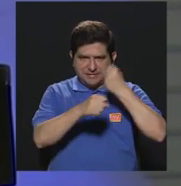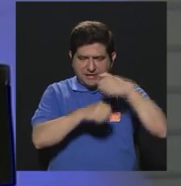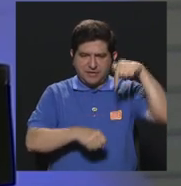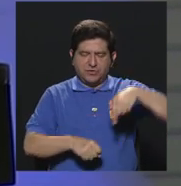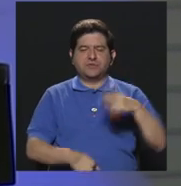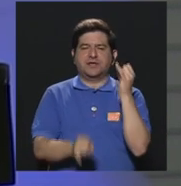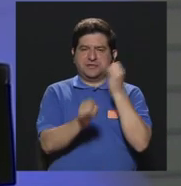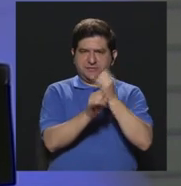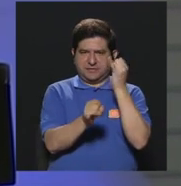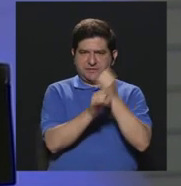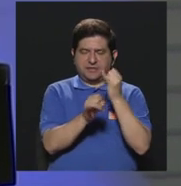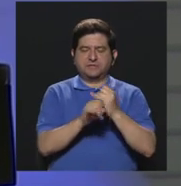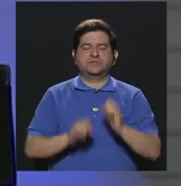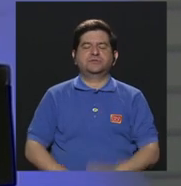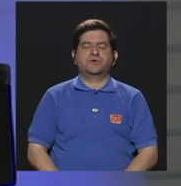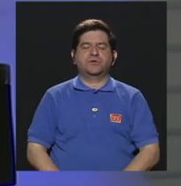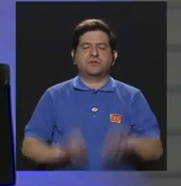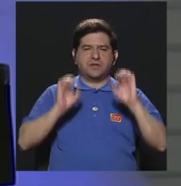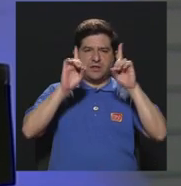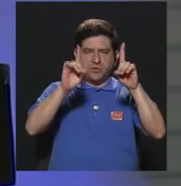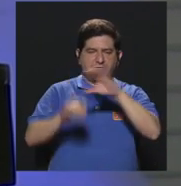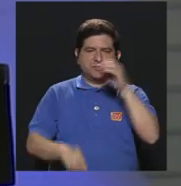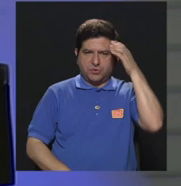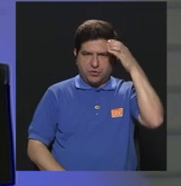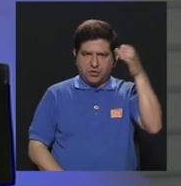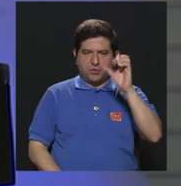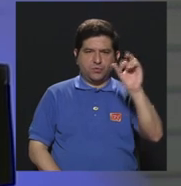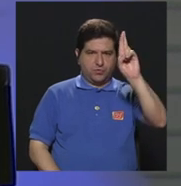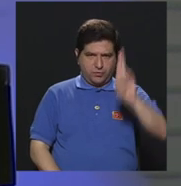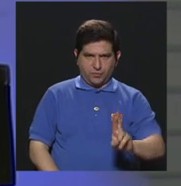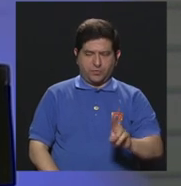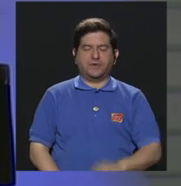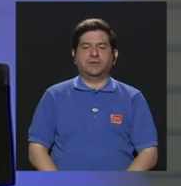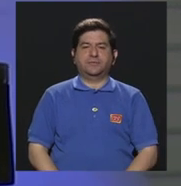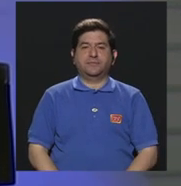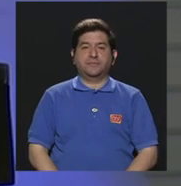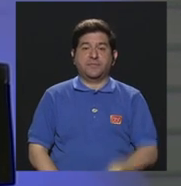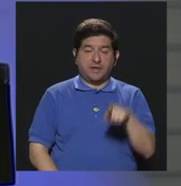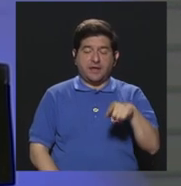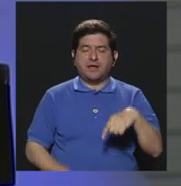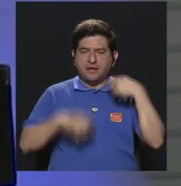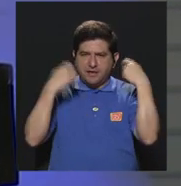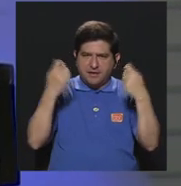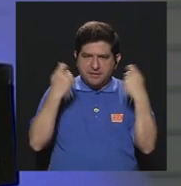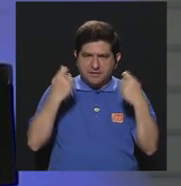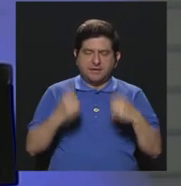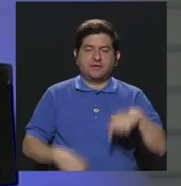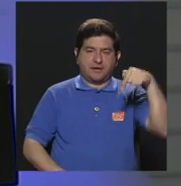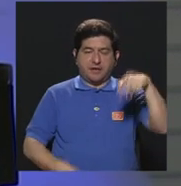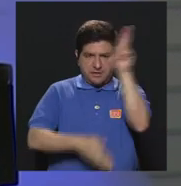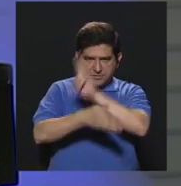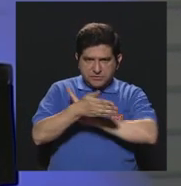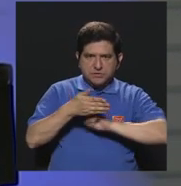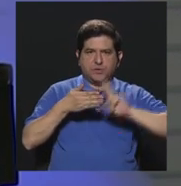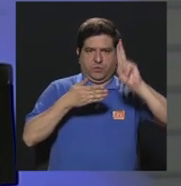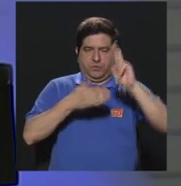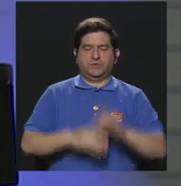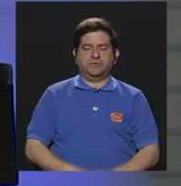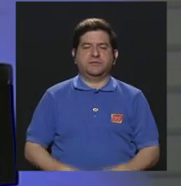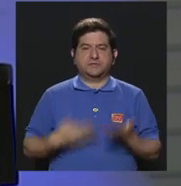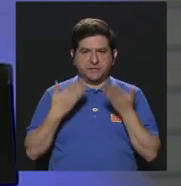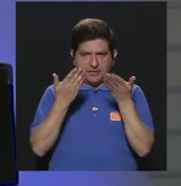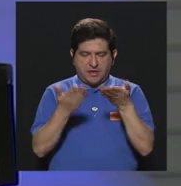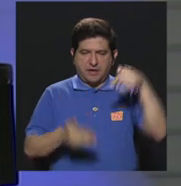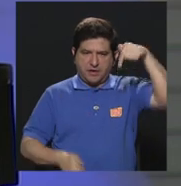benemérita institución de la educación y la cultura costarricense. En el marco de esta conmemoración, esta Casa de Estudios Superiores le